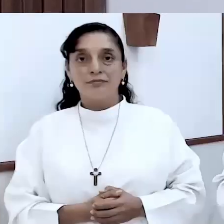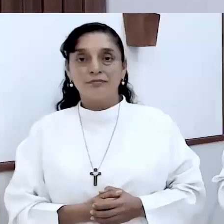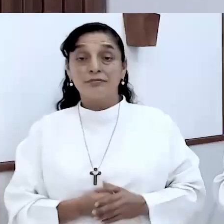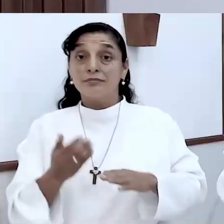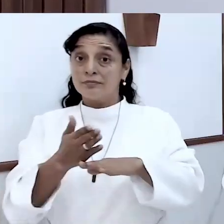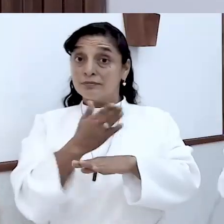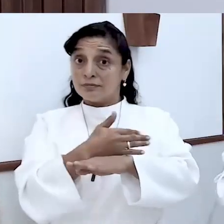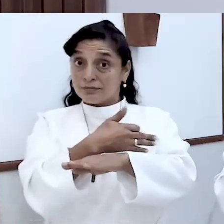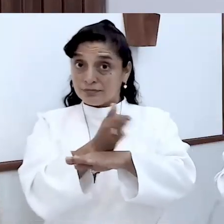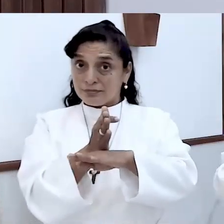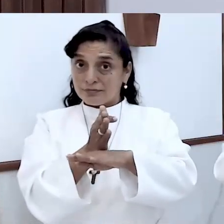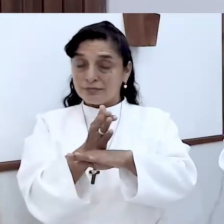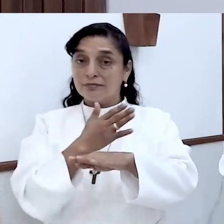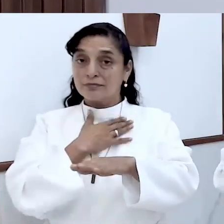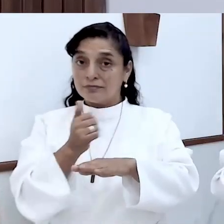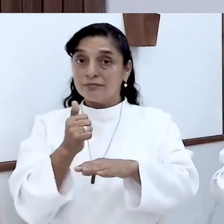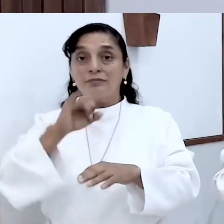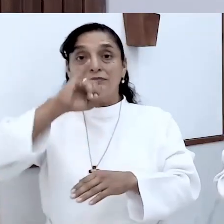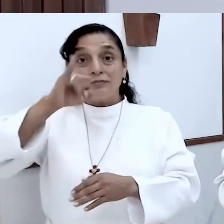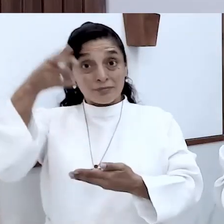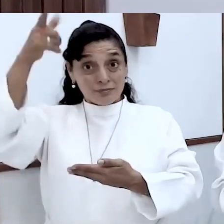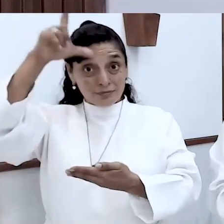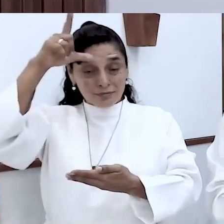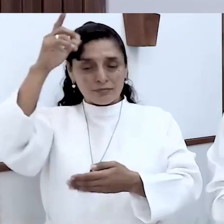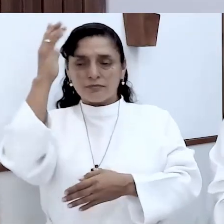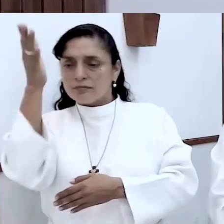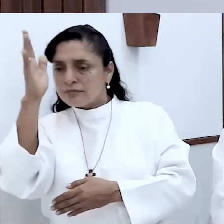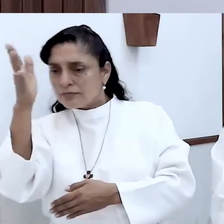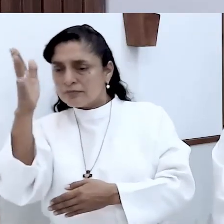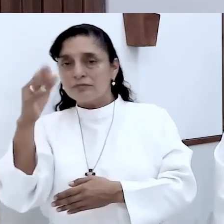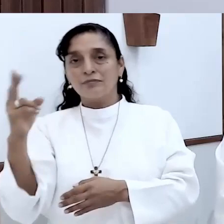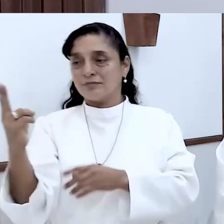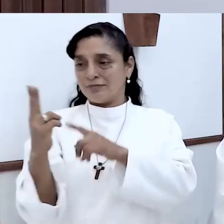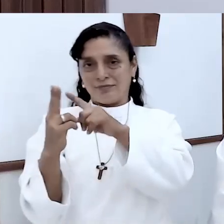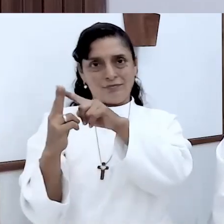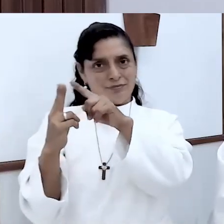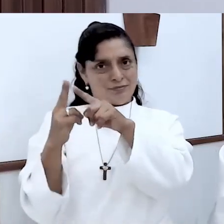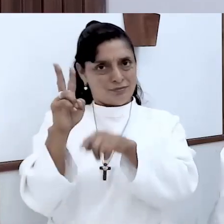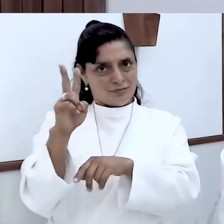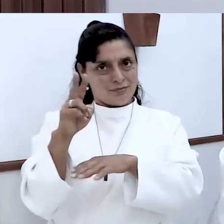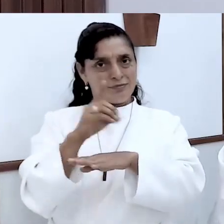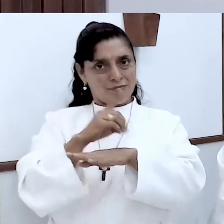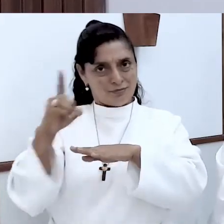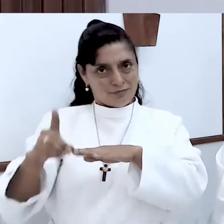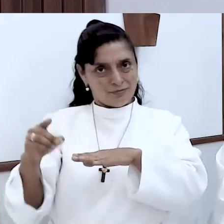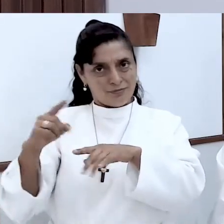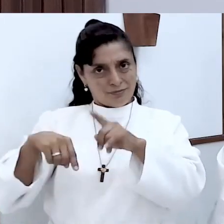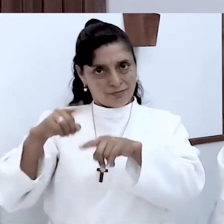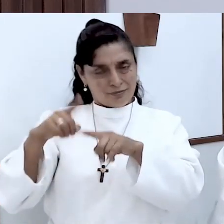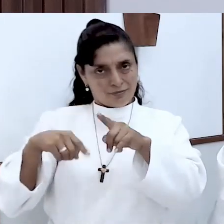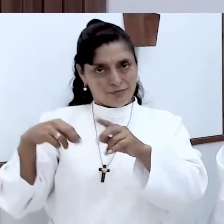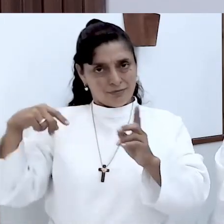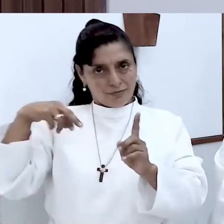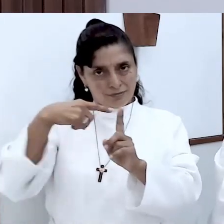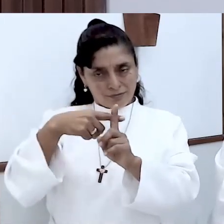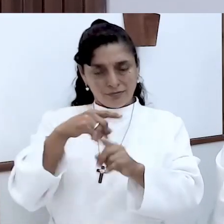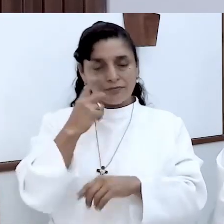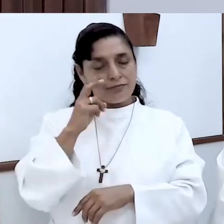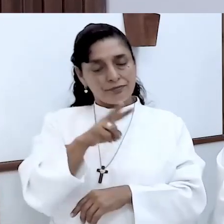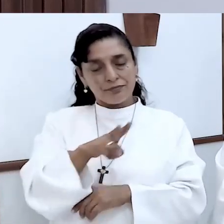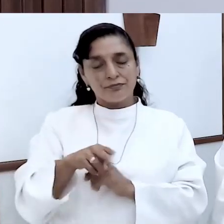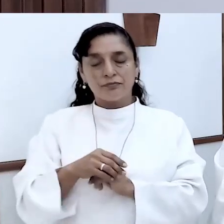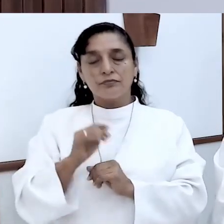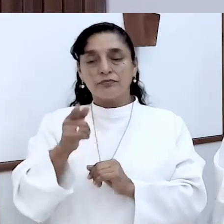En aquel tiempo estaba Juan el Bautista con dos de sus discípulos, y fijando los ojos